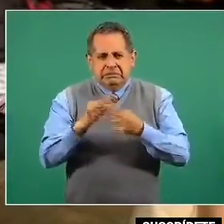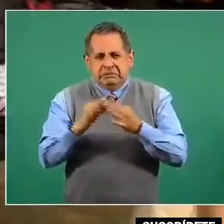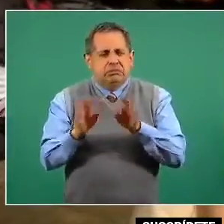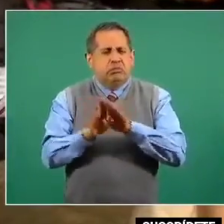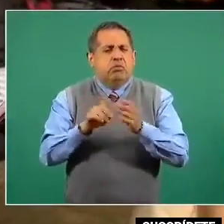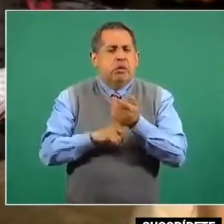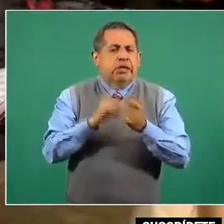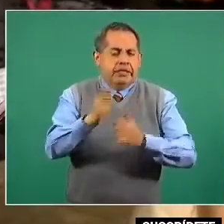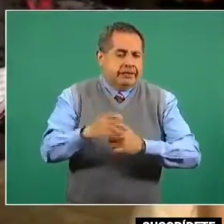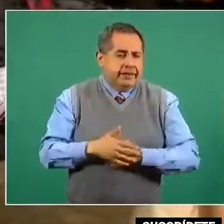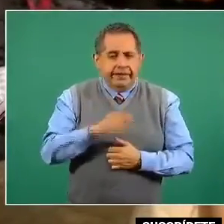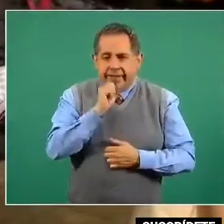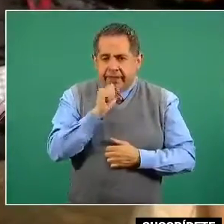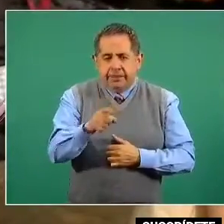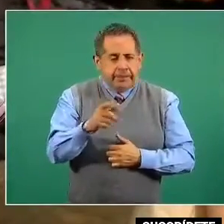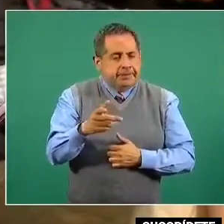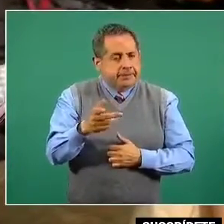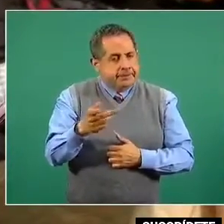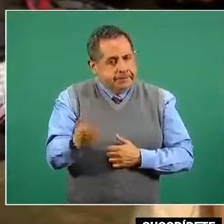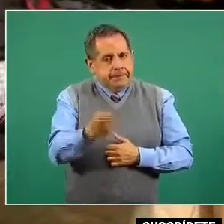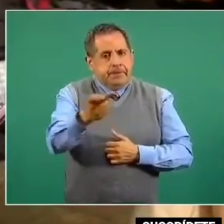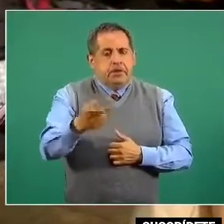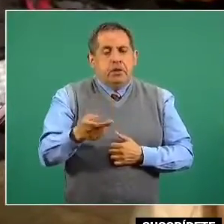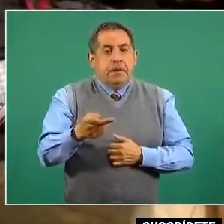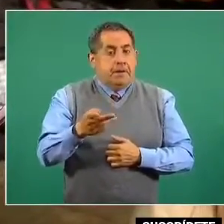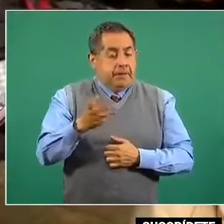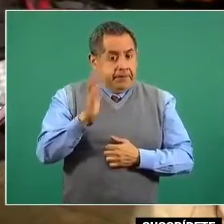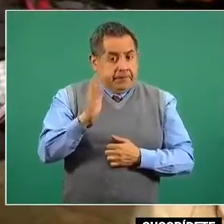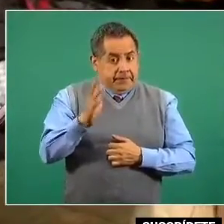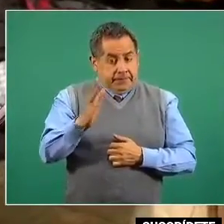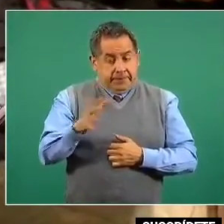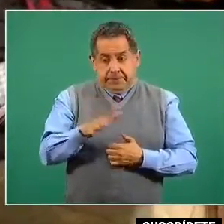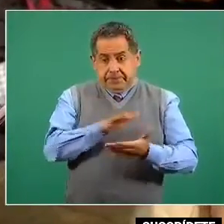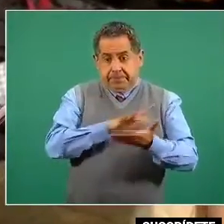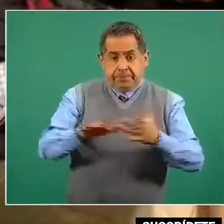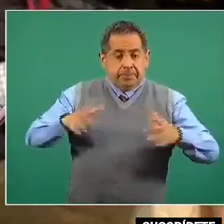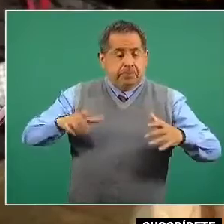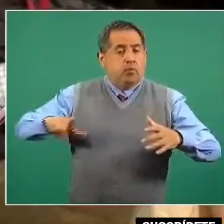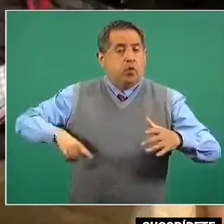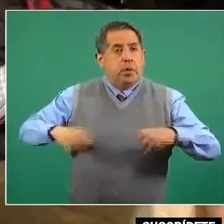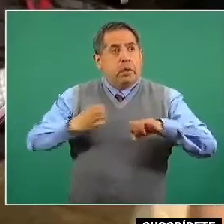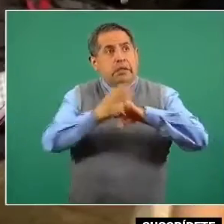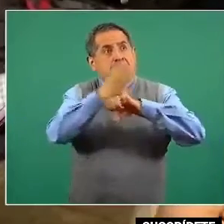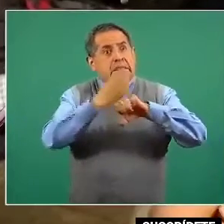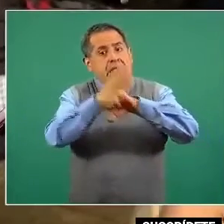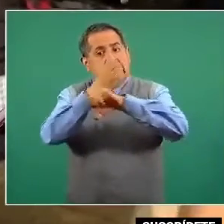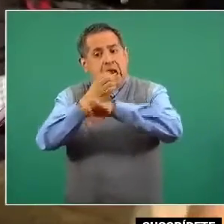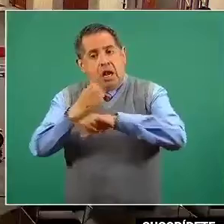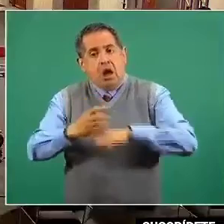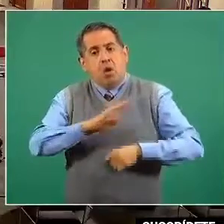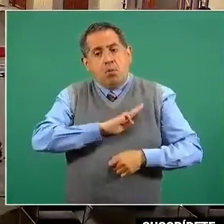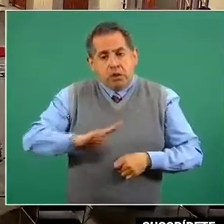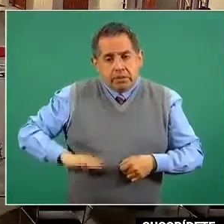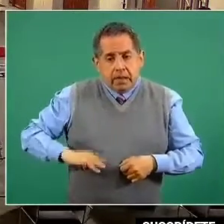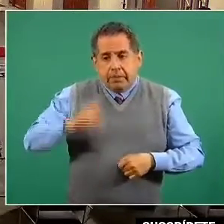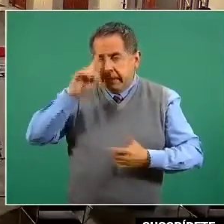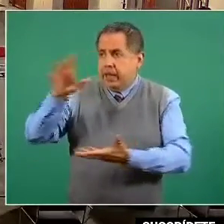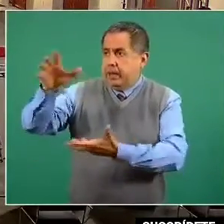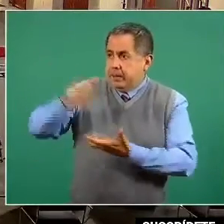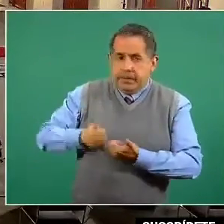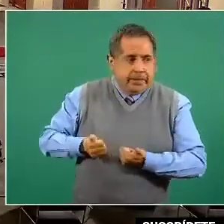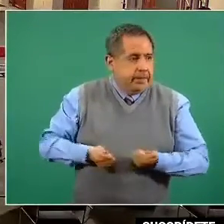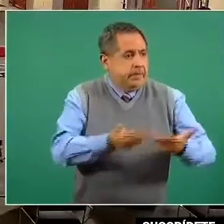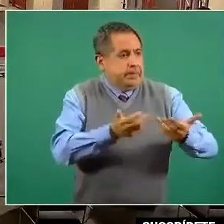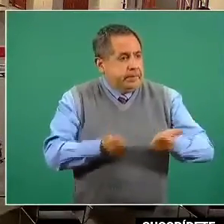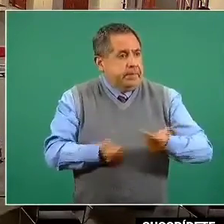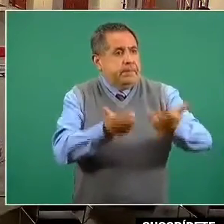esto. Y también preguntarle si ya van a tener el apoyo de los gobiernos estatales y municipales para la distribución de la vacuna en